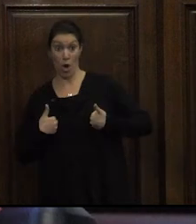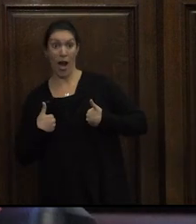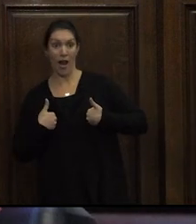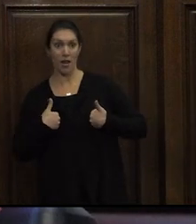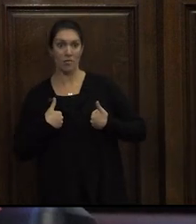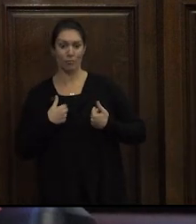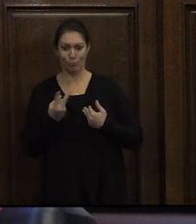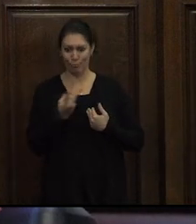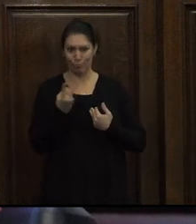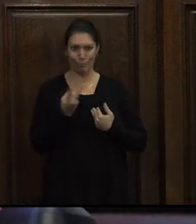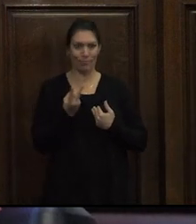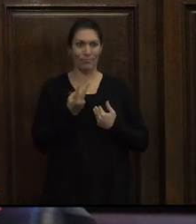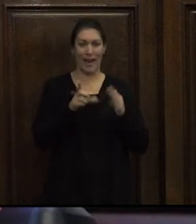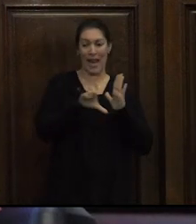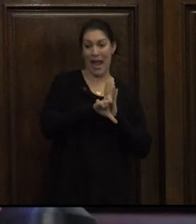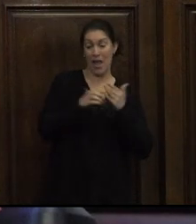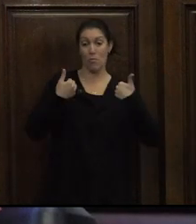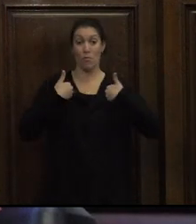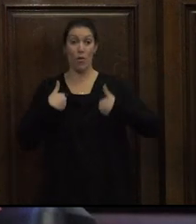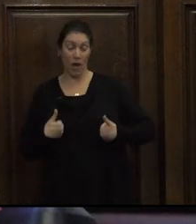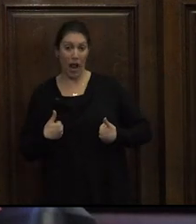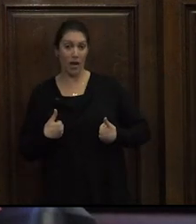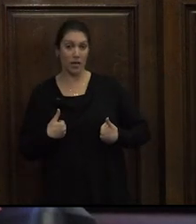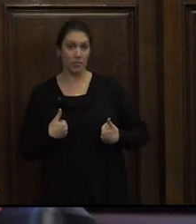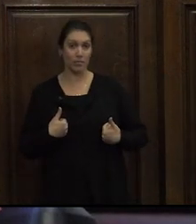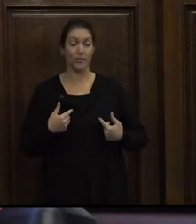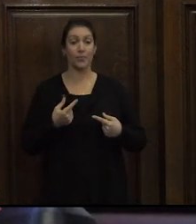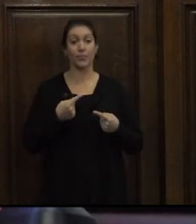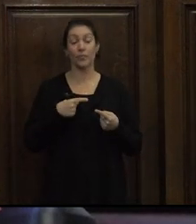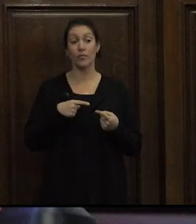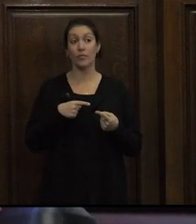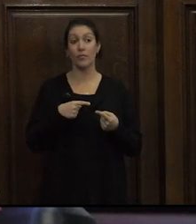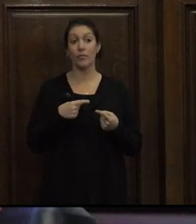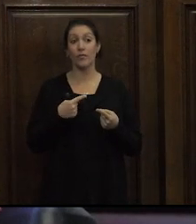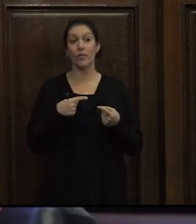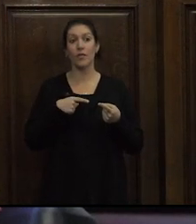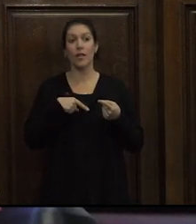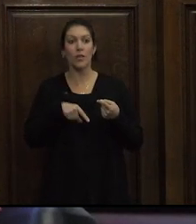vimos coinciden en la era moderna, ¿no? Moral y ley tienen que coincidir